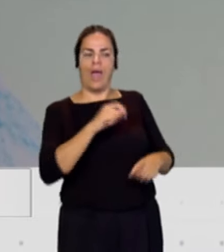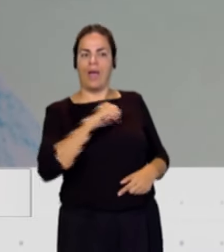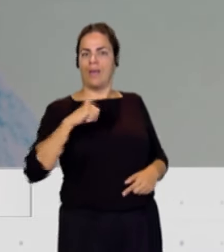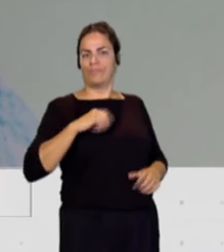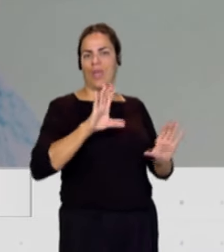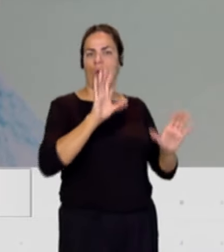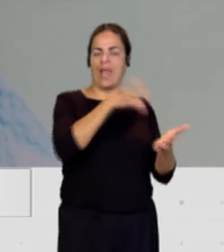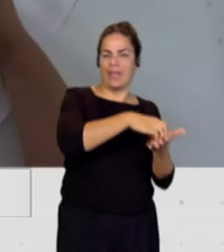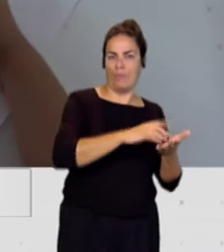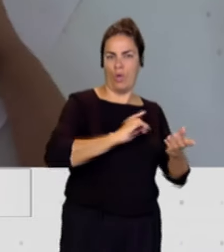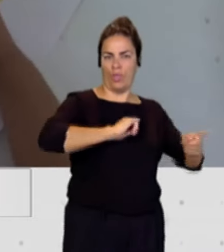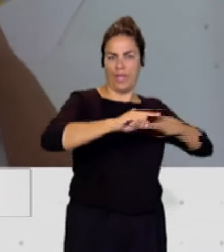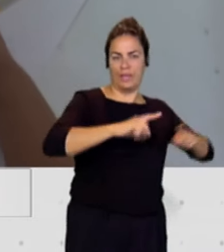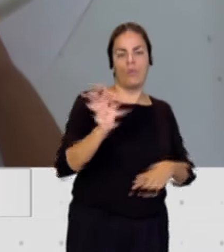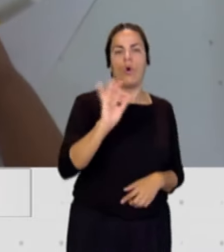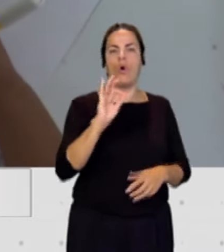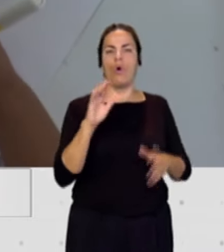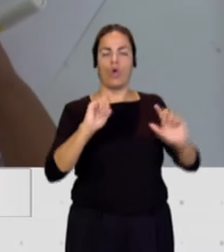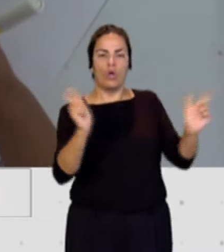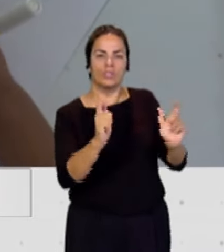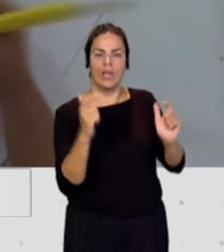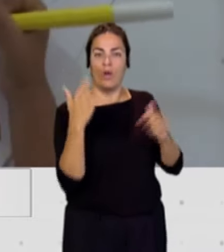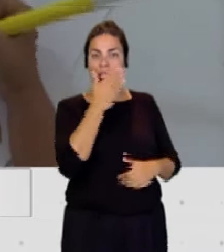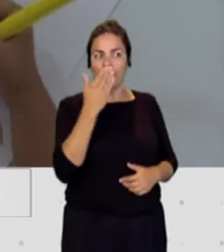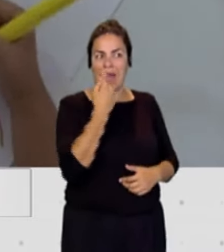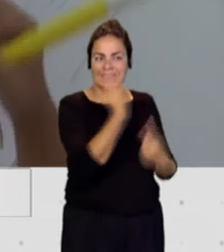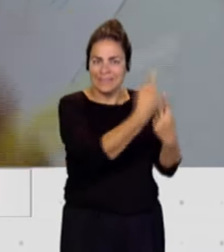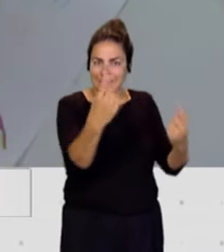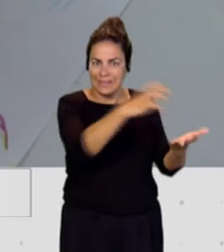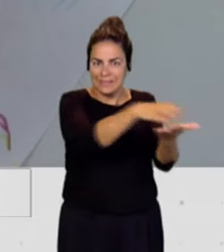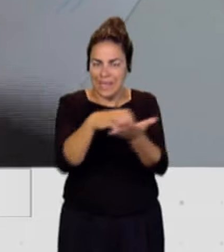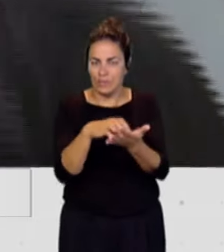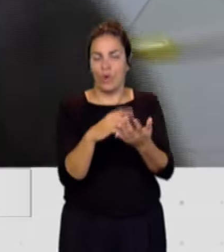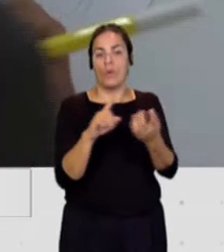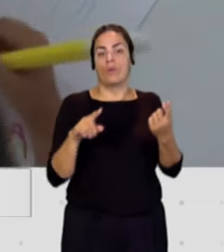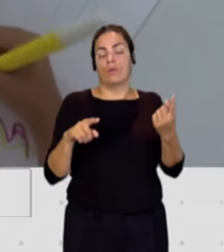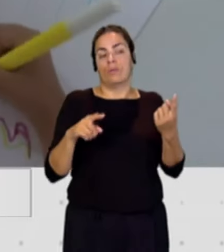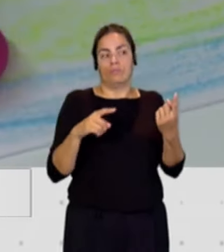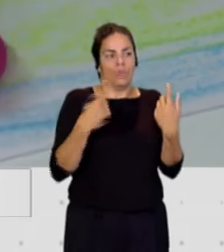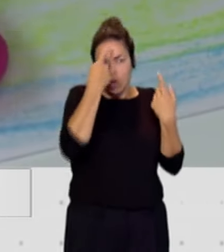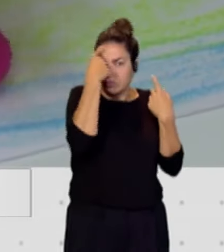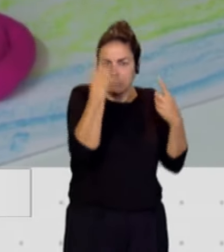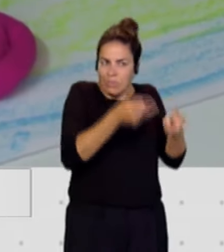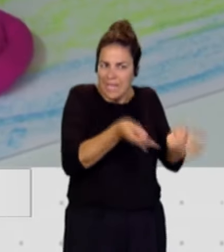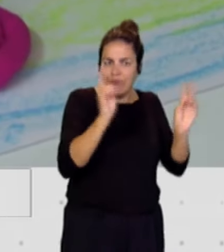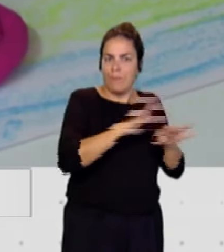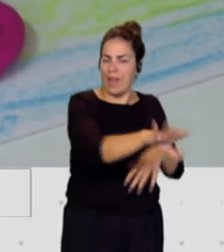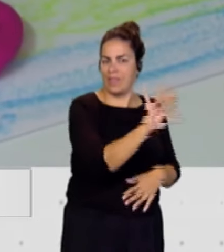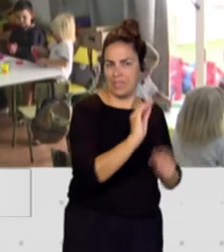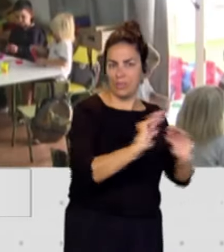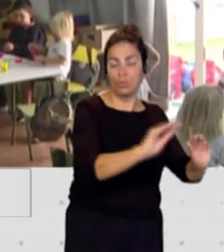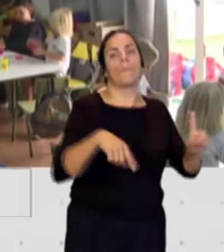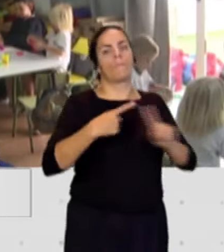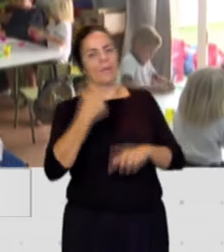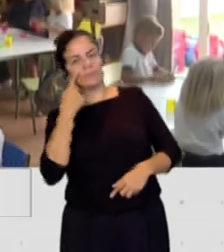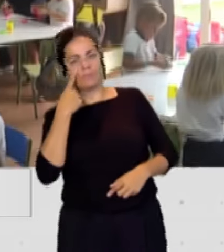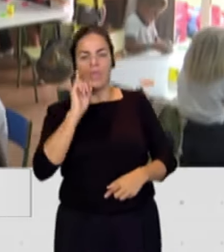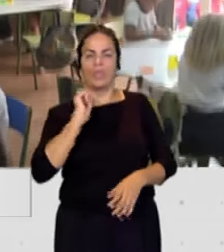consejos escolares de cada centro y lóg amente también bajo la supervisión de la dirección territorial o la dirección